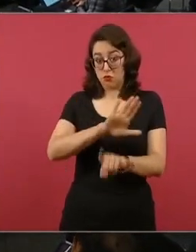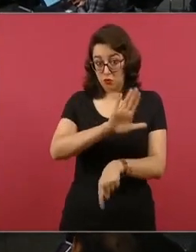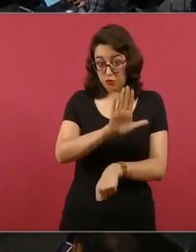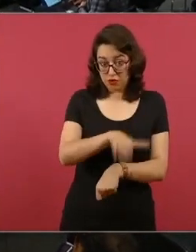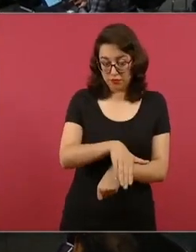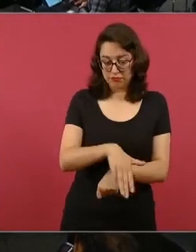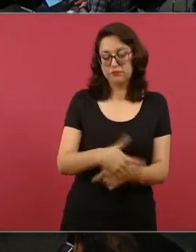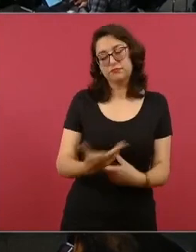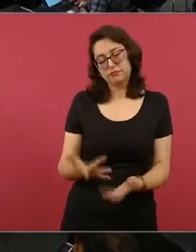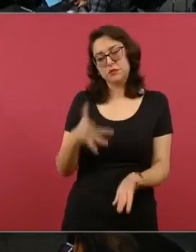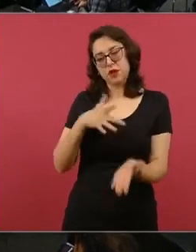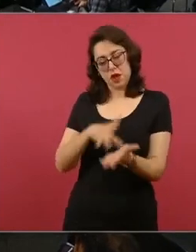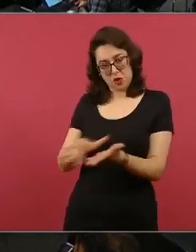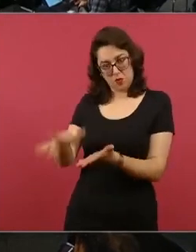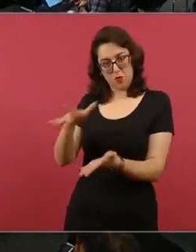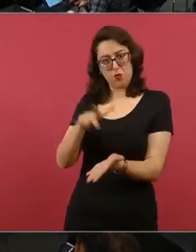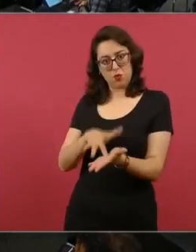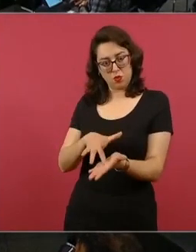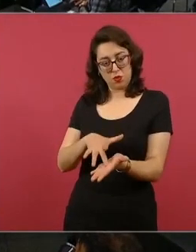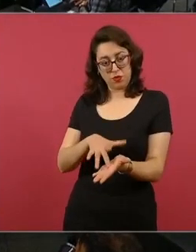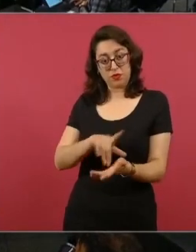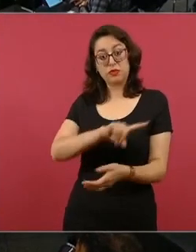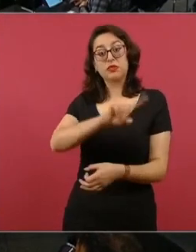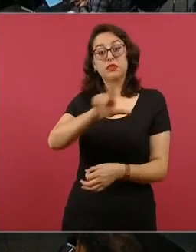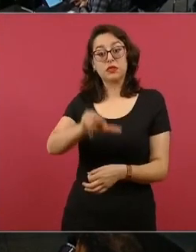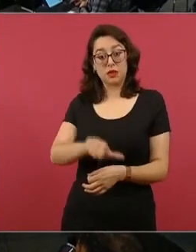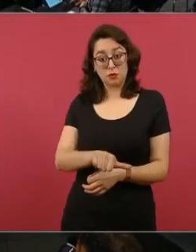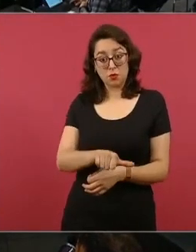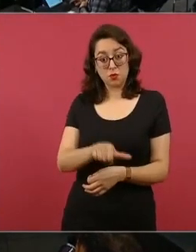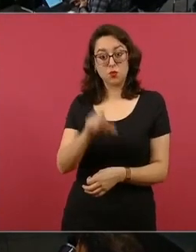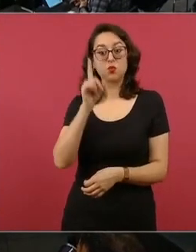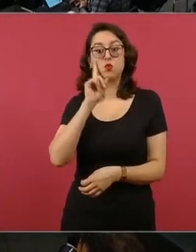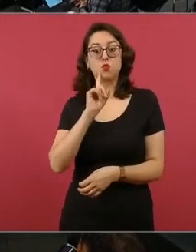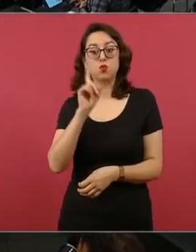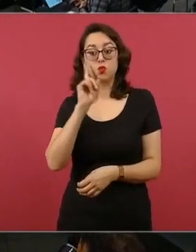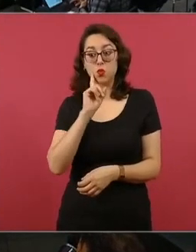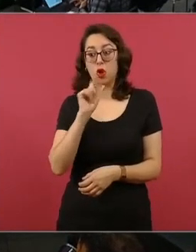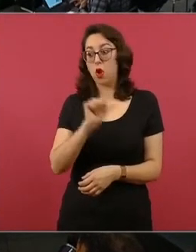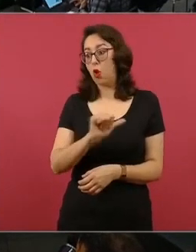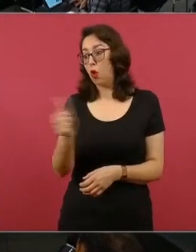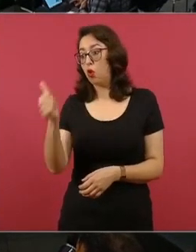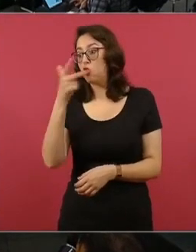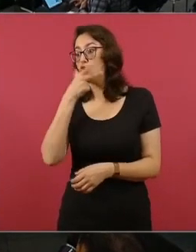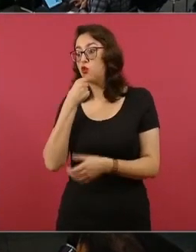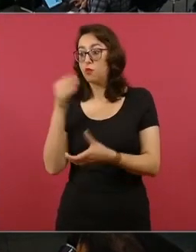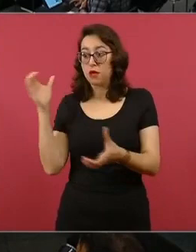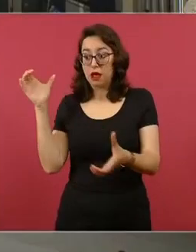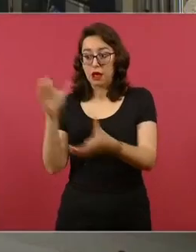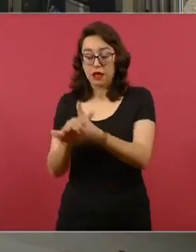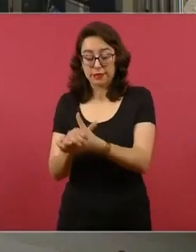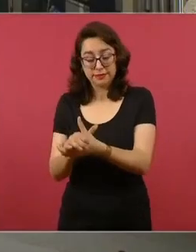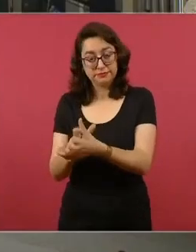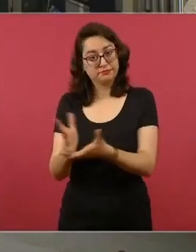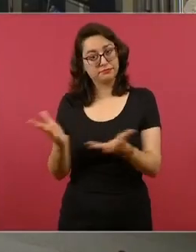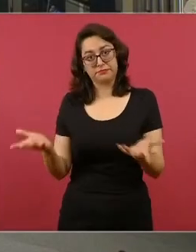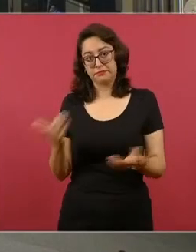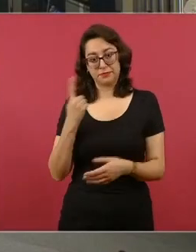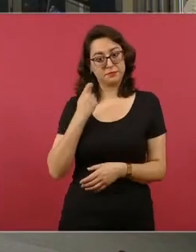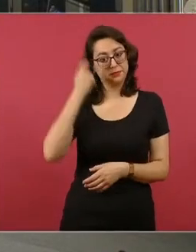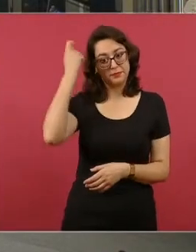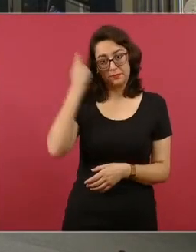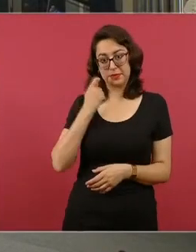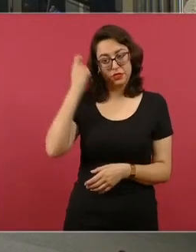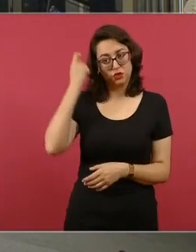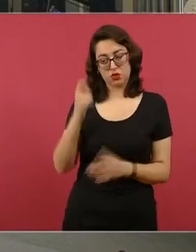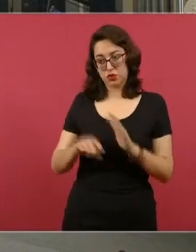familiar. Al casarse de nuevo, dicha carencia desaparece porque el aporte económico le corresponde a la nueva